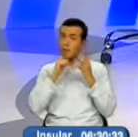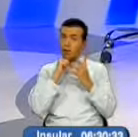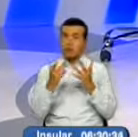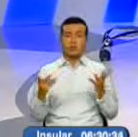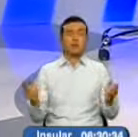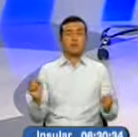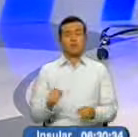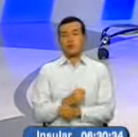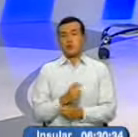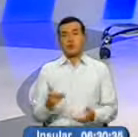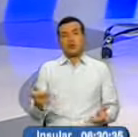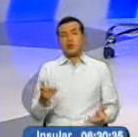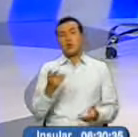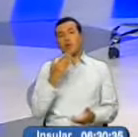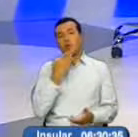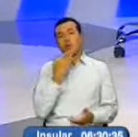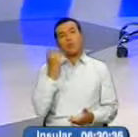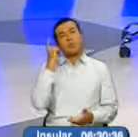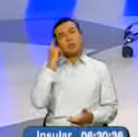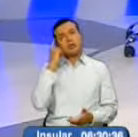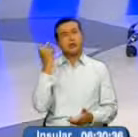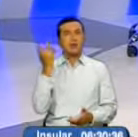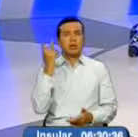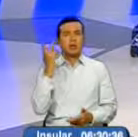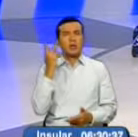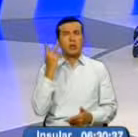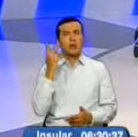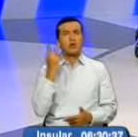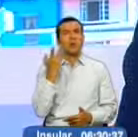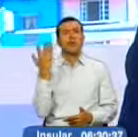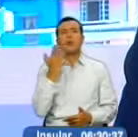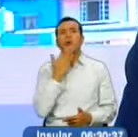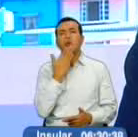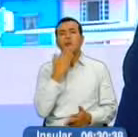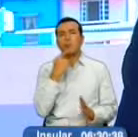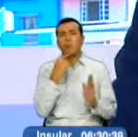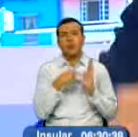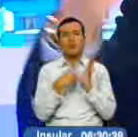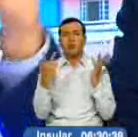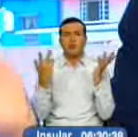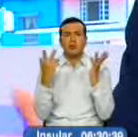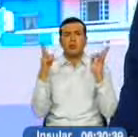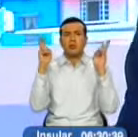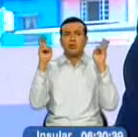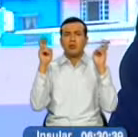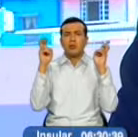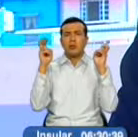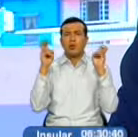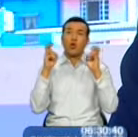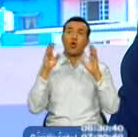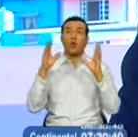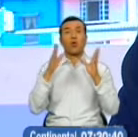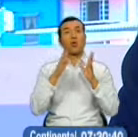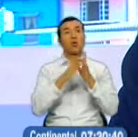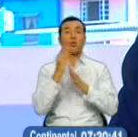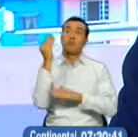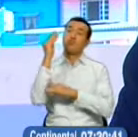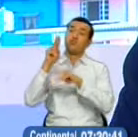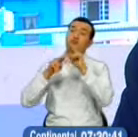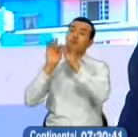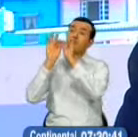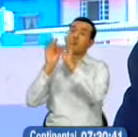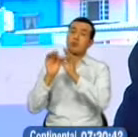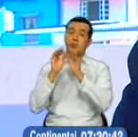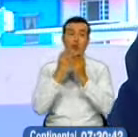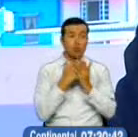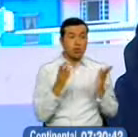ser que perfilemos obras fastuosas, digamos, como es los llamados efecto monumento, y no prioricemos